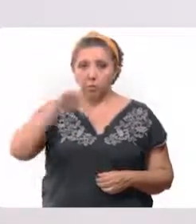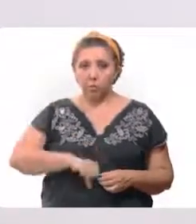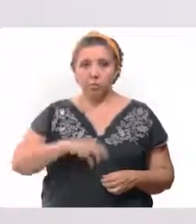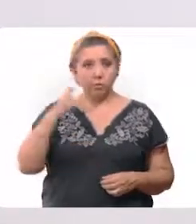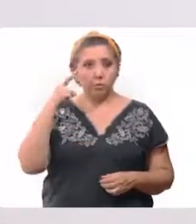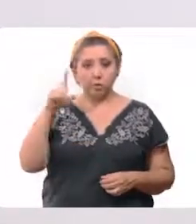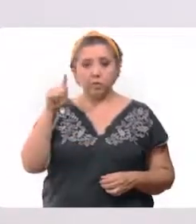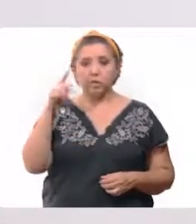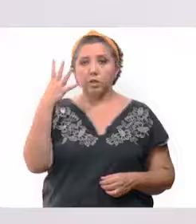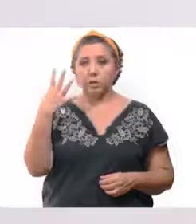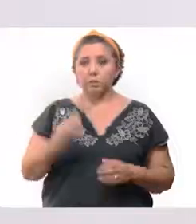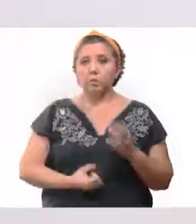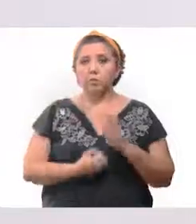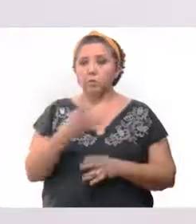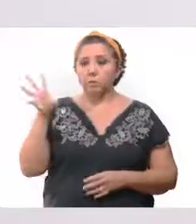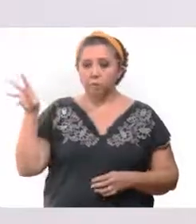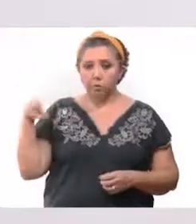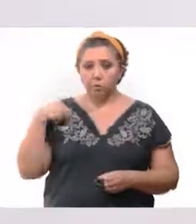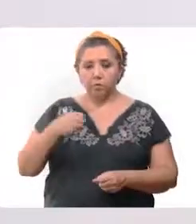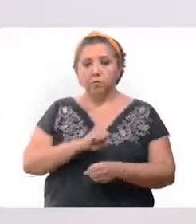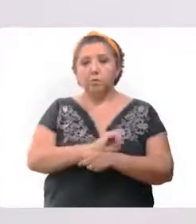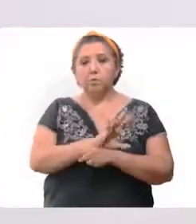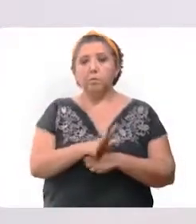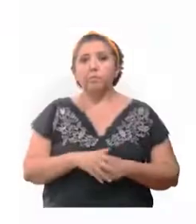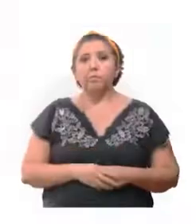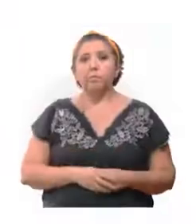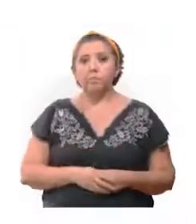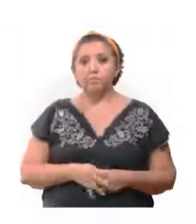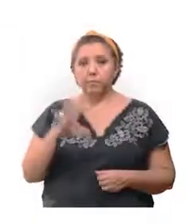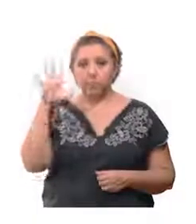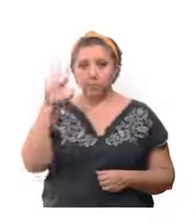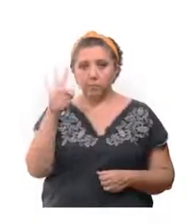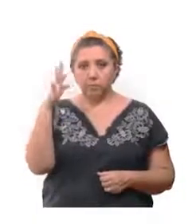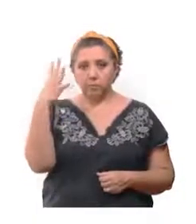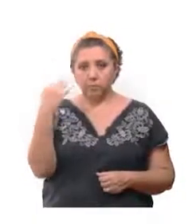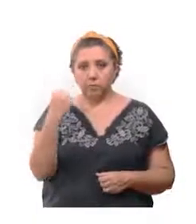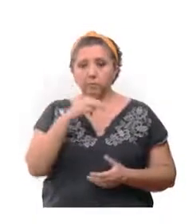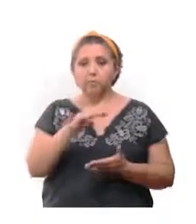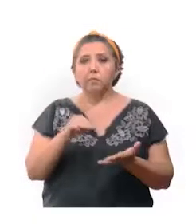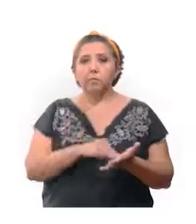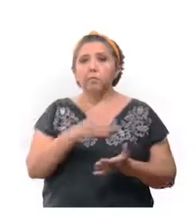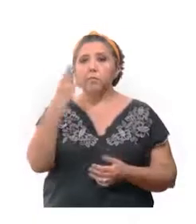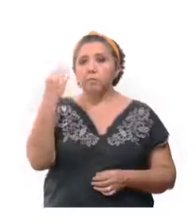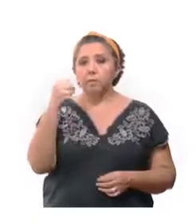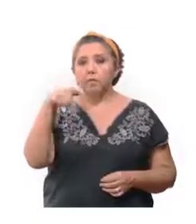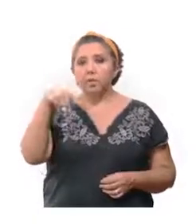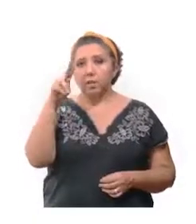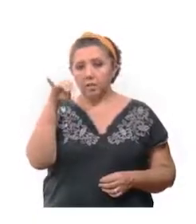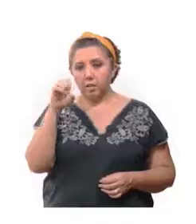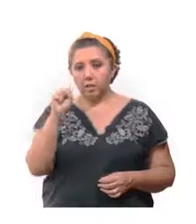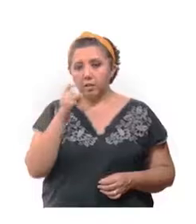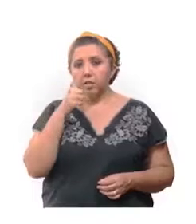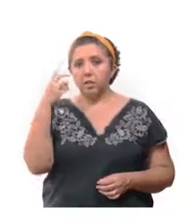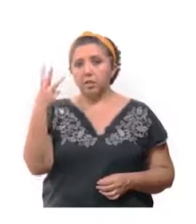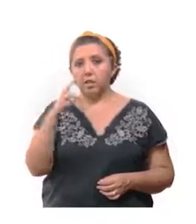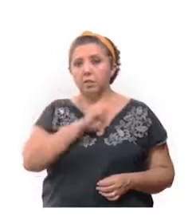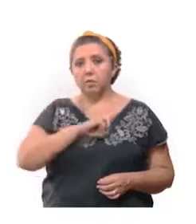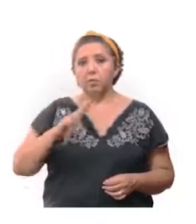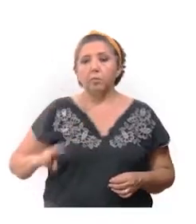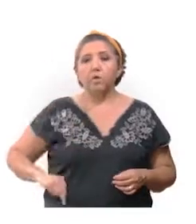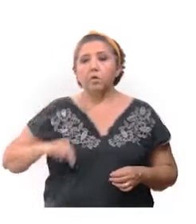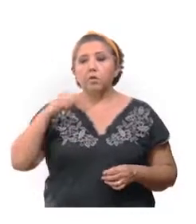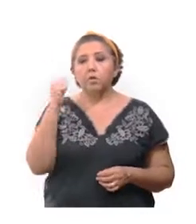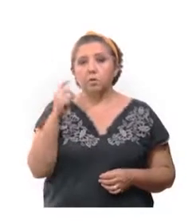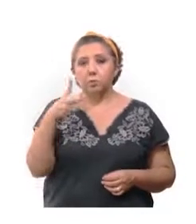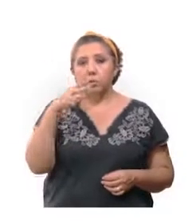se detectaron 74 nuevos contagios de coronavirus, 49 en Mérida, 9 en Canacín, 3 en Umán, 2 en